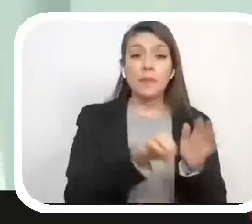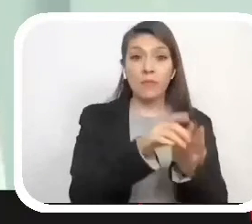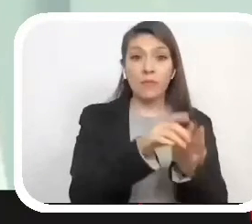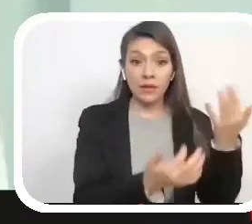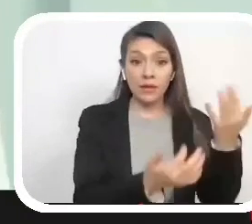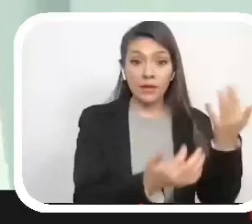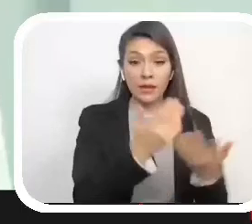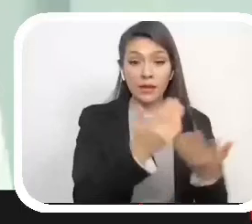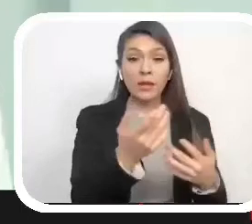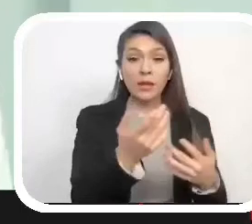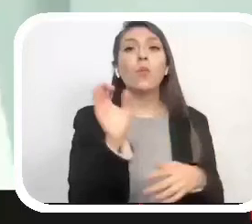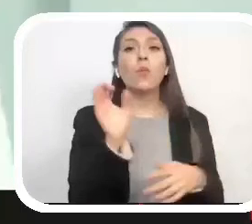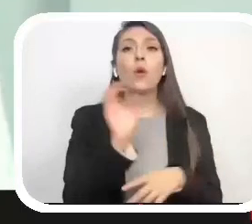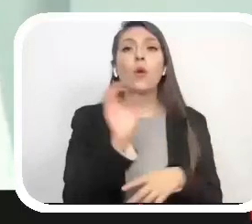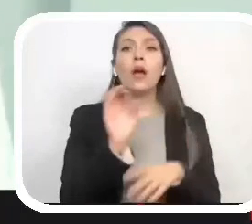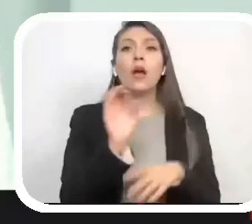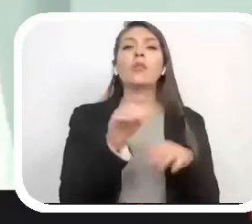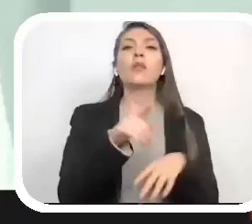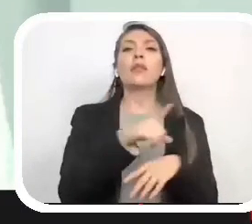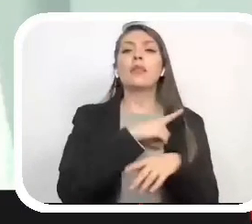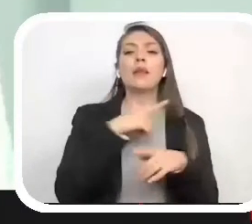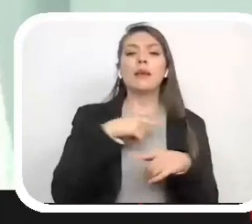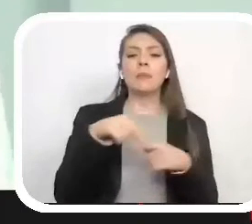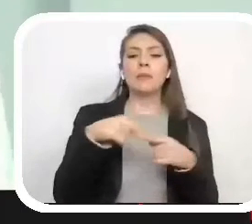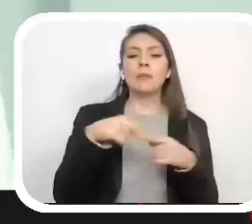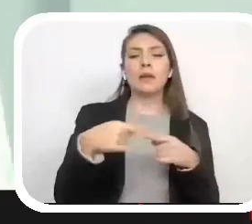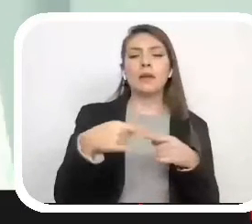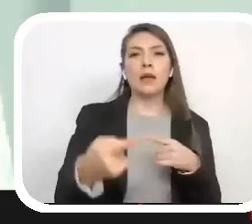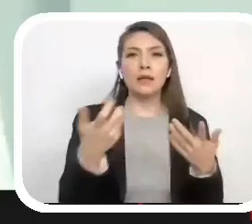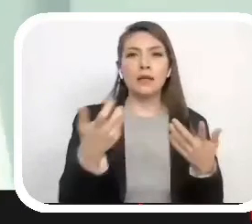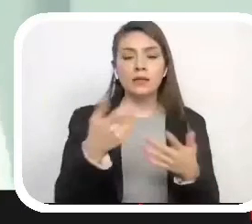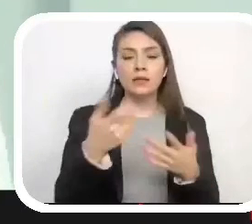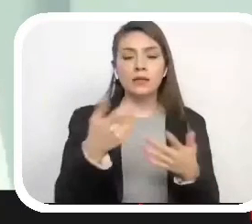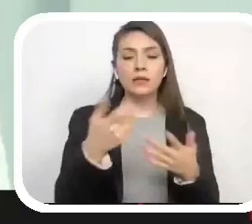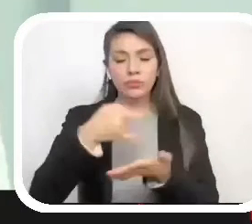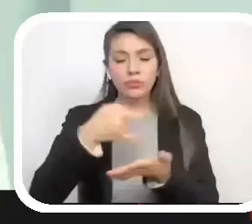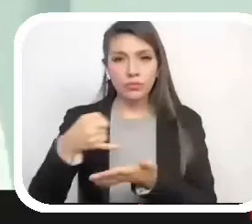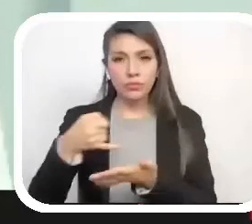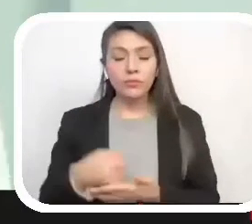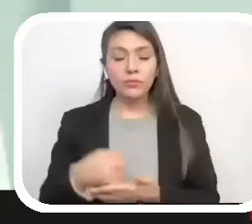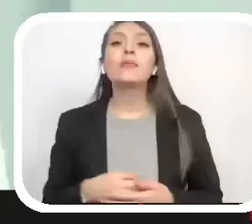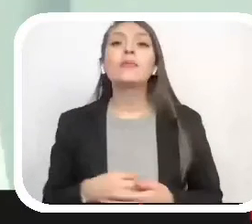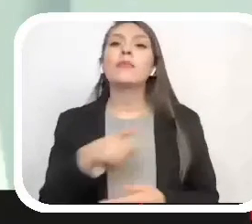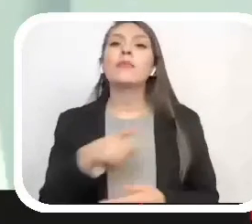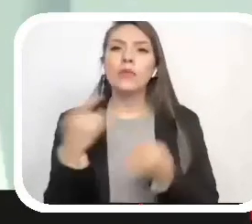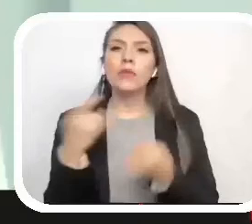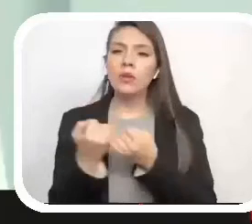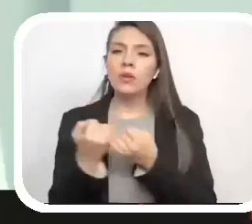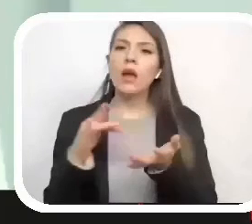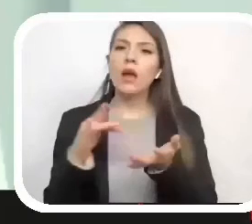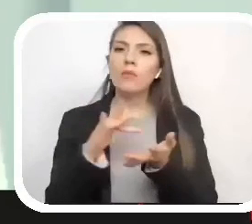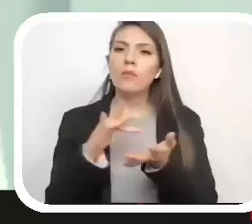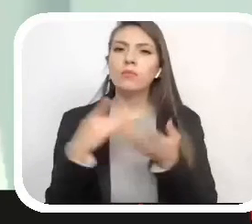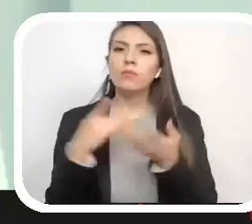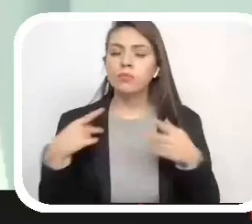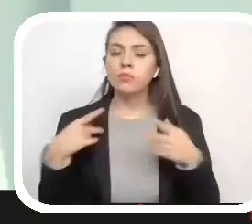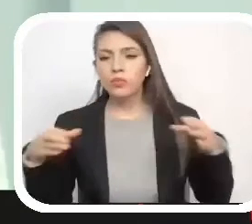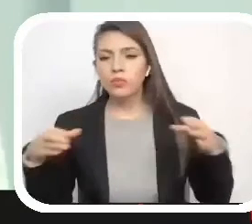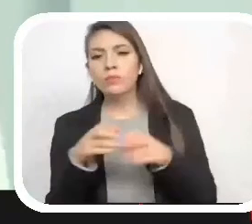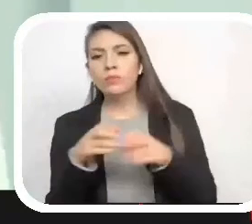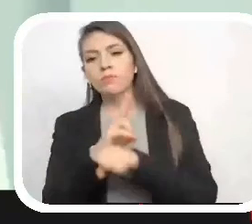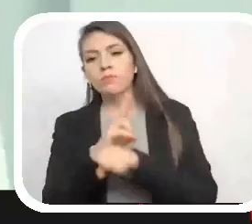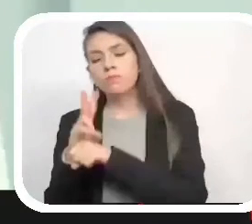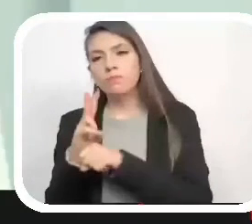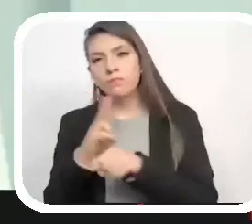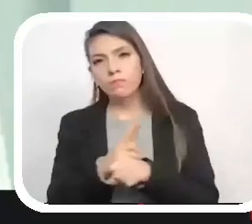días siguientes, contar con el apoyo de otros miembros de su comunidad para mantener la vigilancia total sobre el